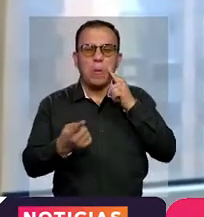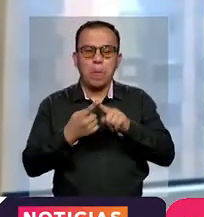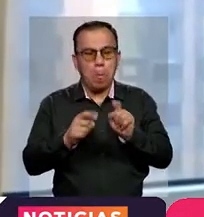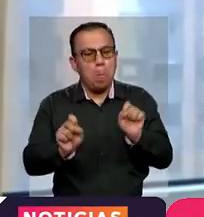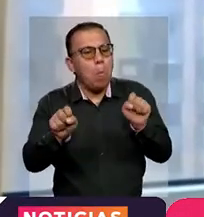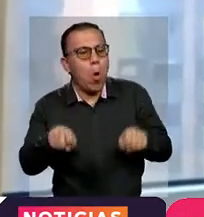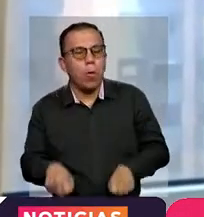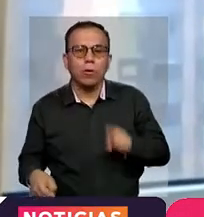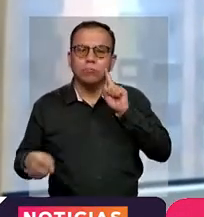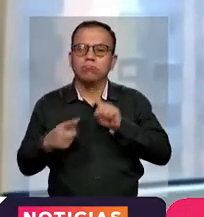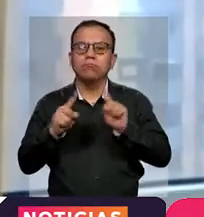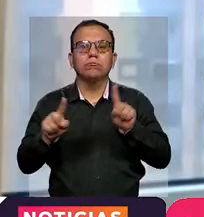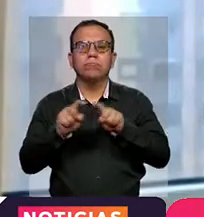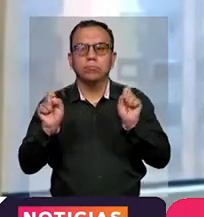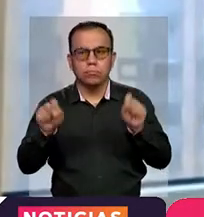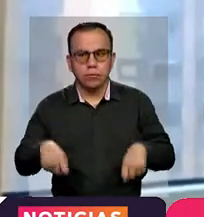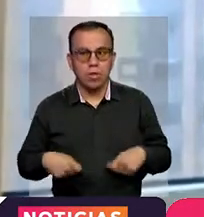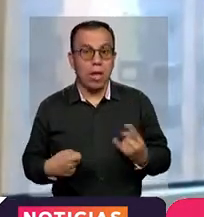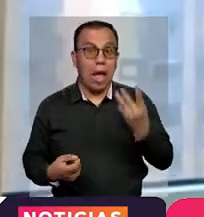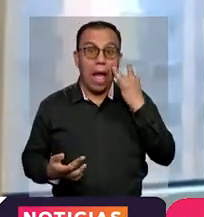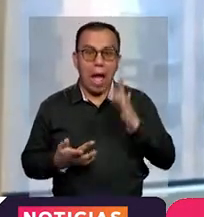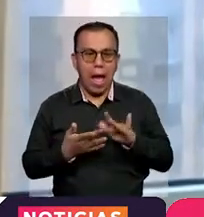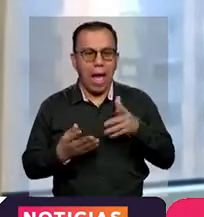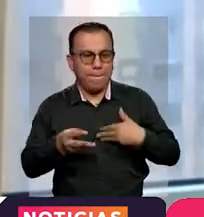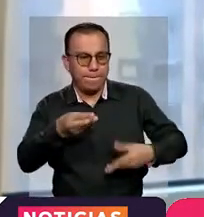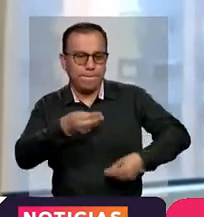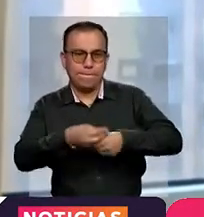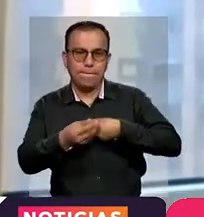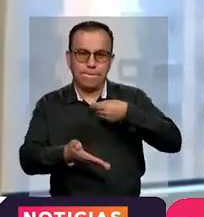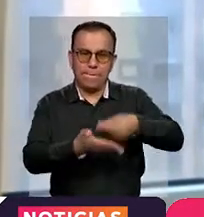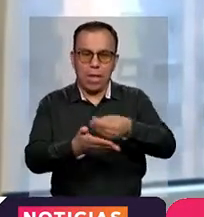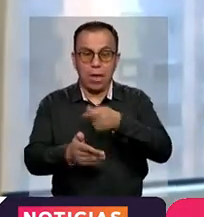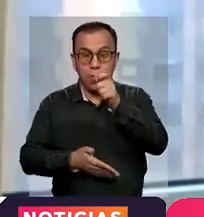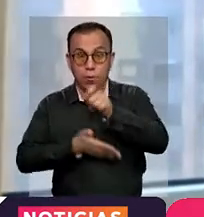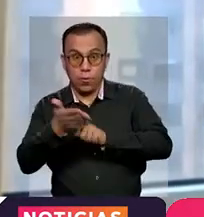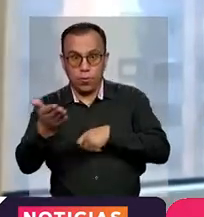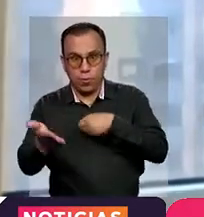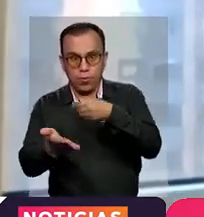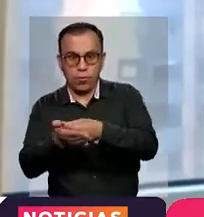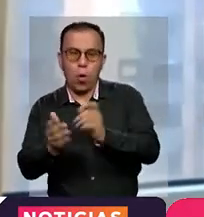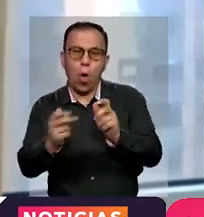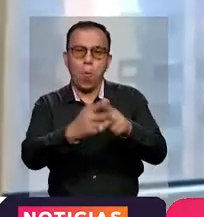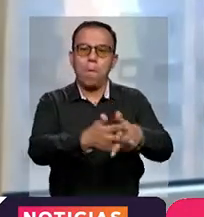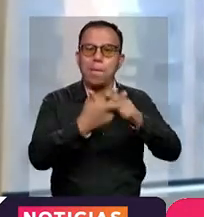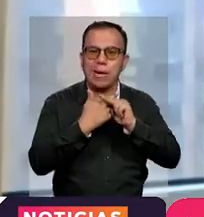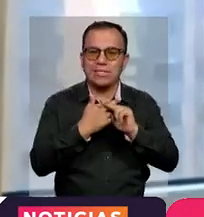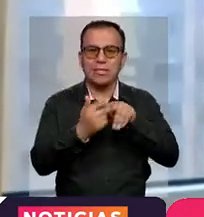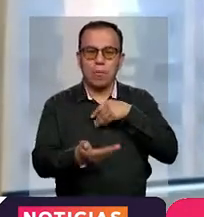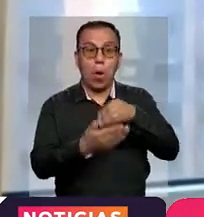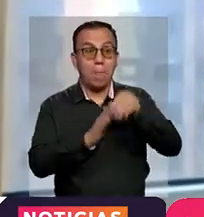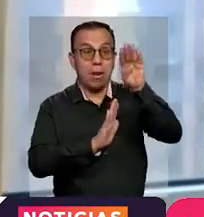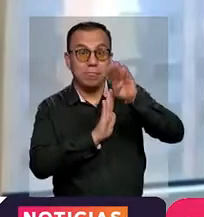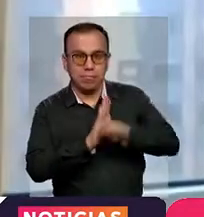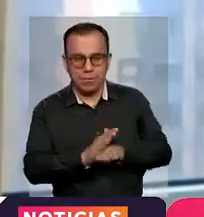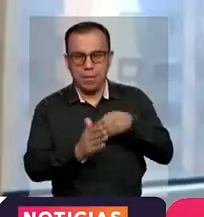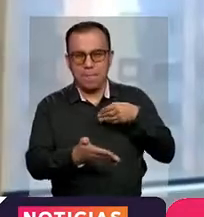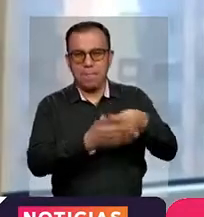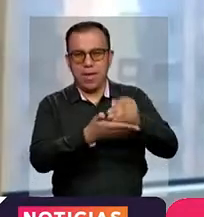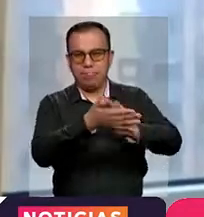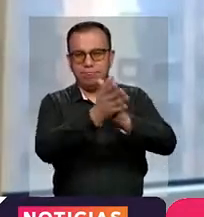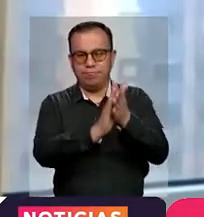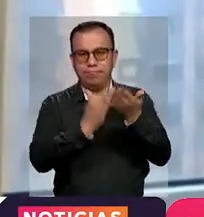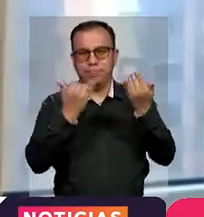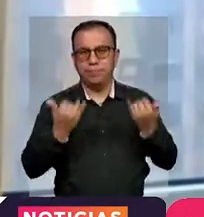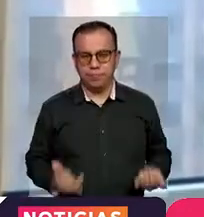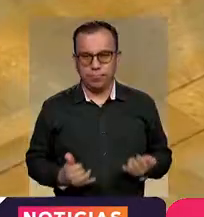poder tener un abono a una tarjeta de crédito o a un crédito y disminuir las cuotas o cancelar una deuda que